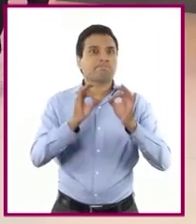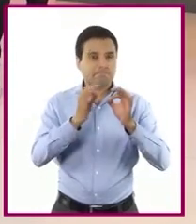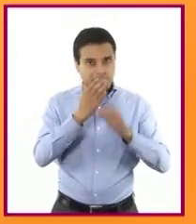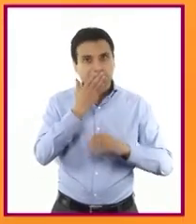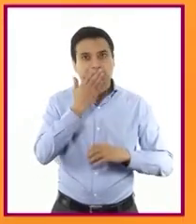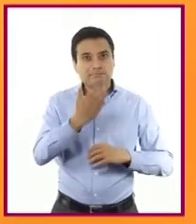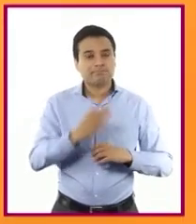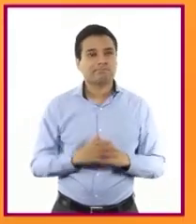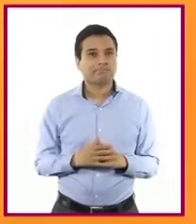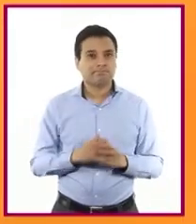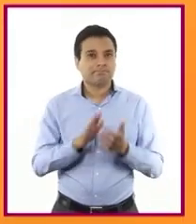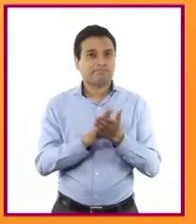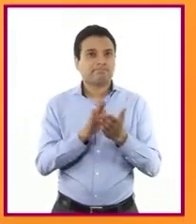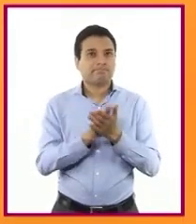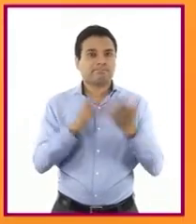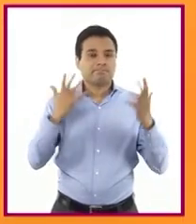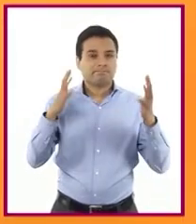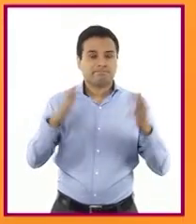correcta!